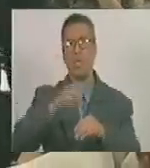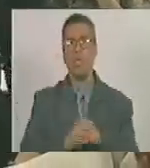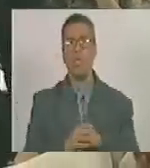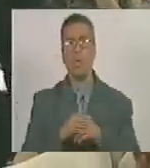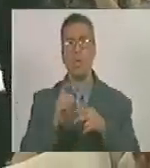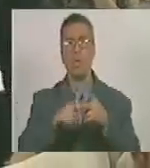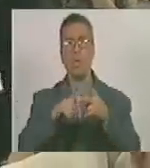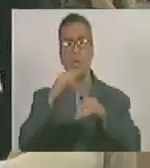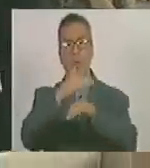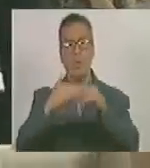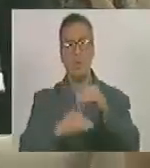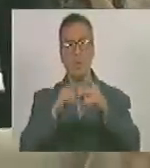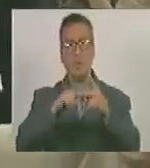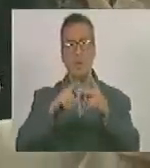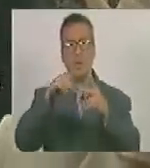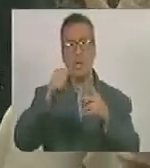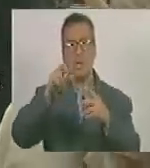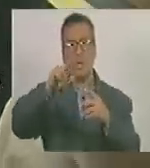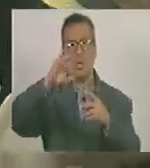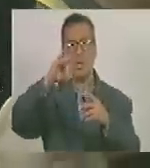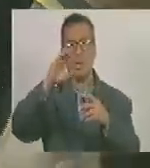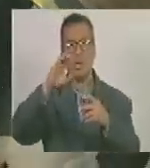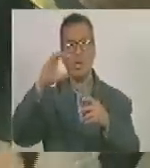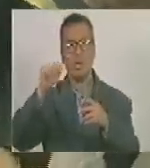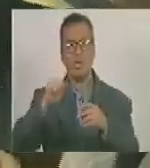Segunda vicepresidente América Pérez.